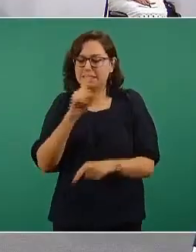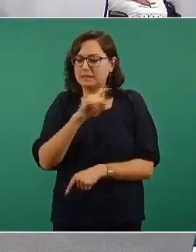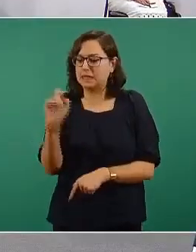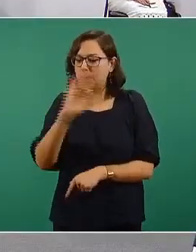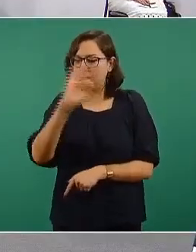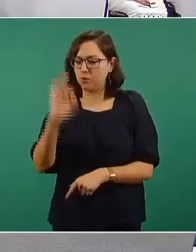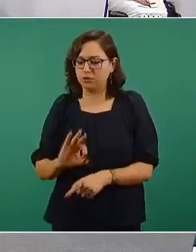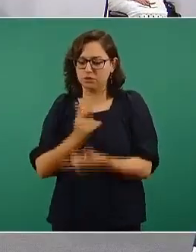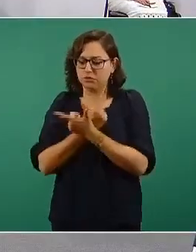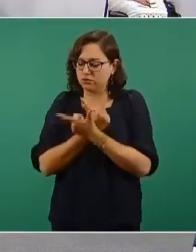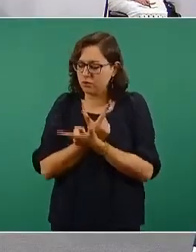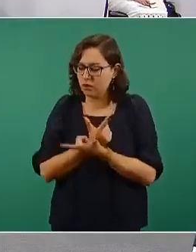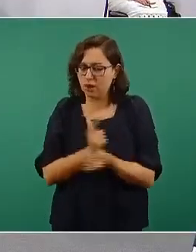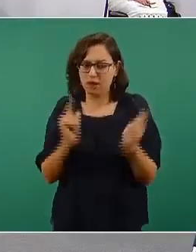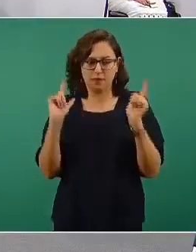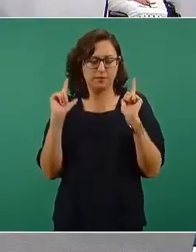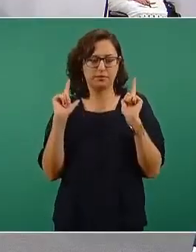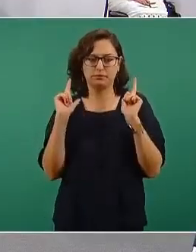Entonces,